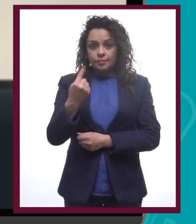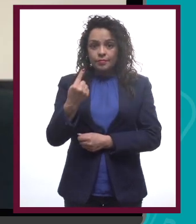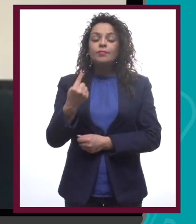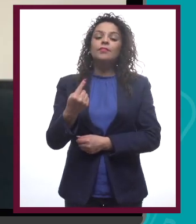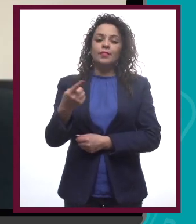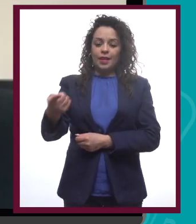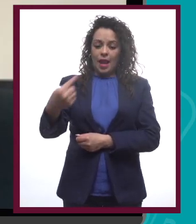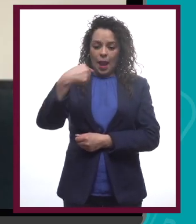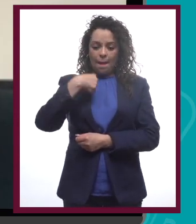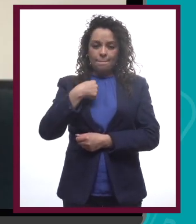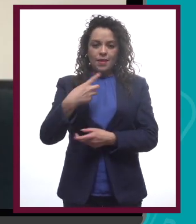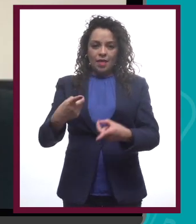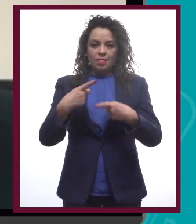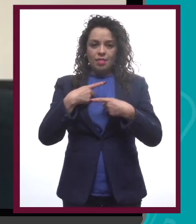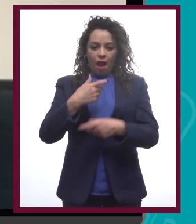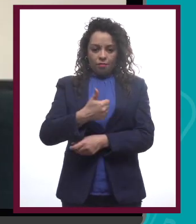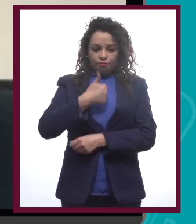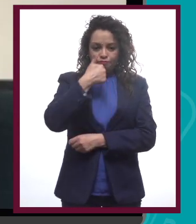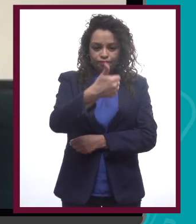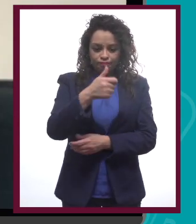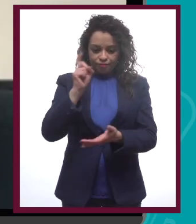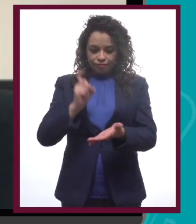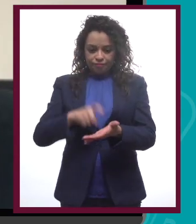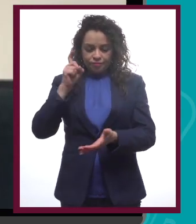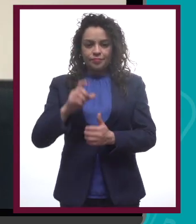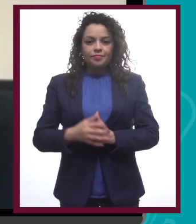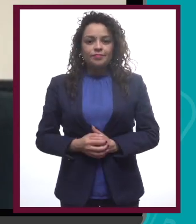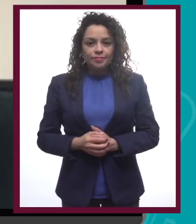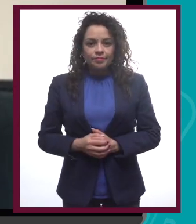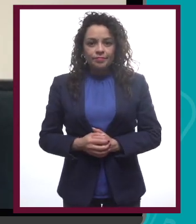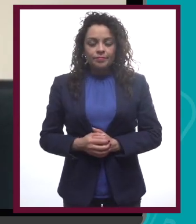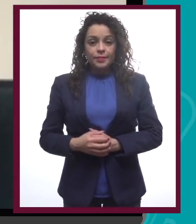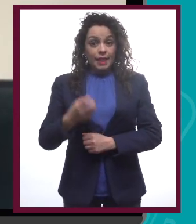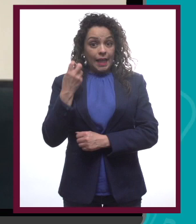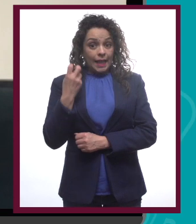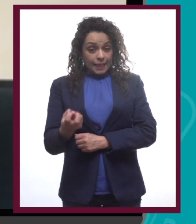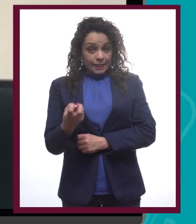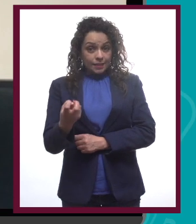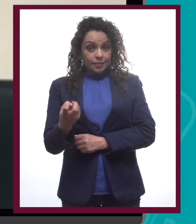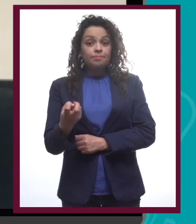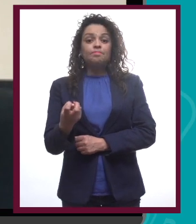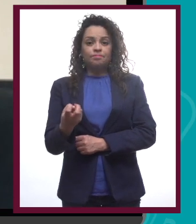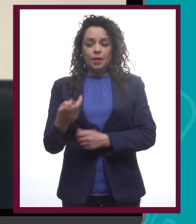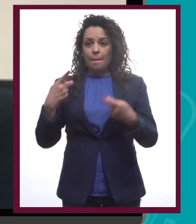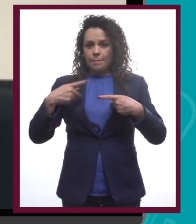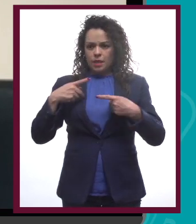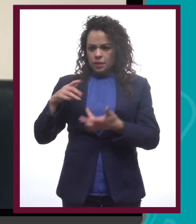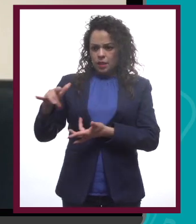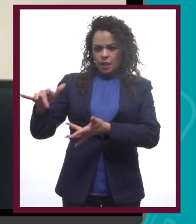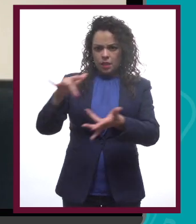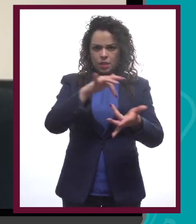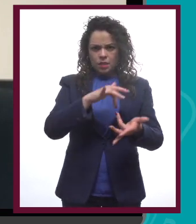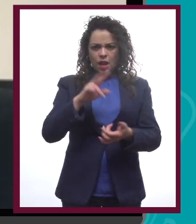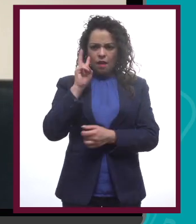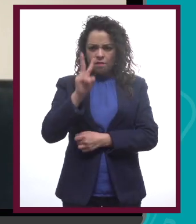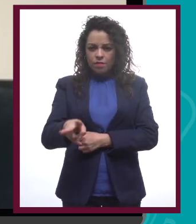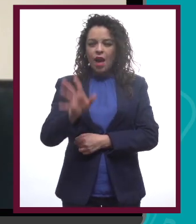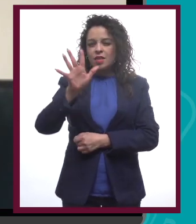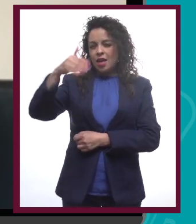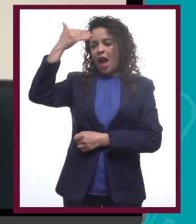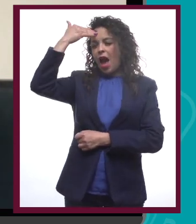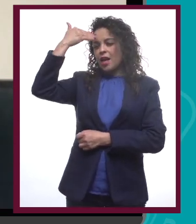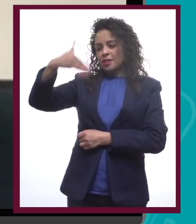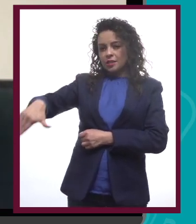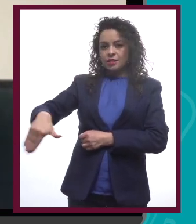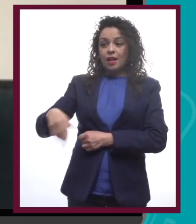tráfico, likes, interacción, que en muchos sentidos los que estamos en las redes sociales lo